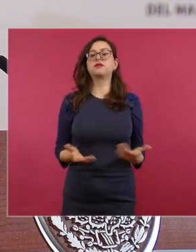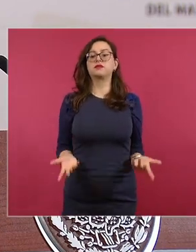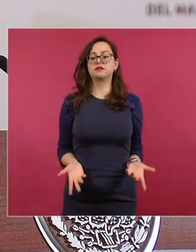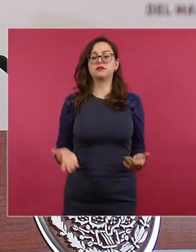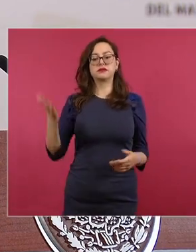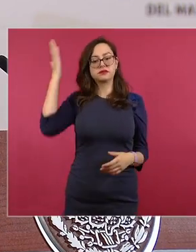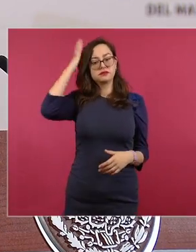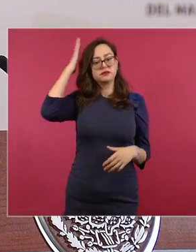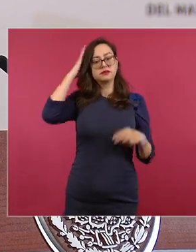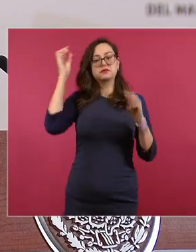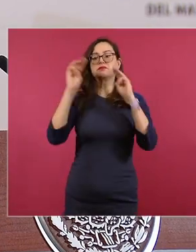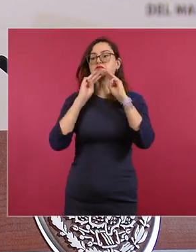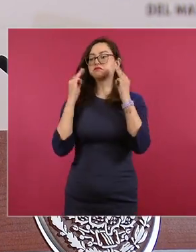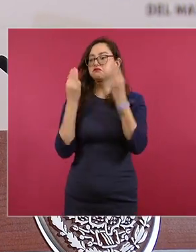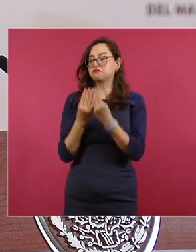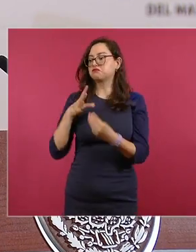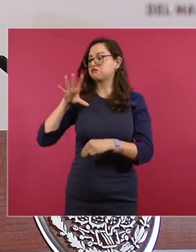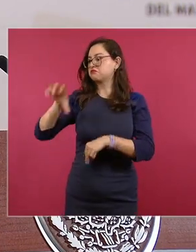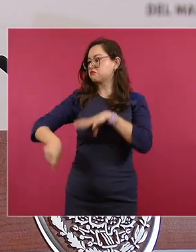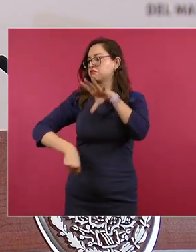dirigentes de bandas.